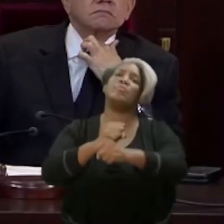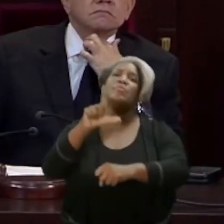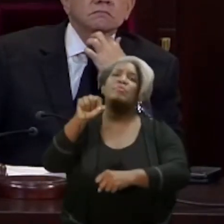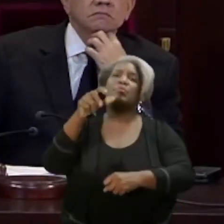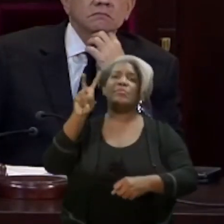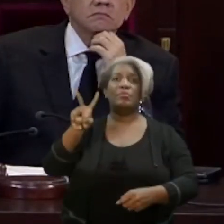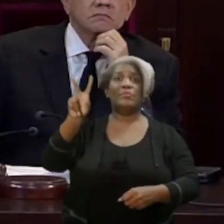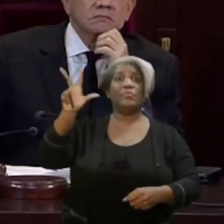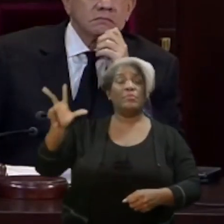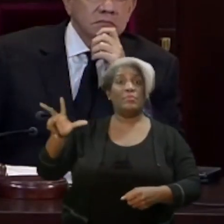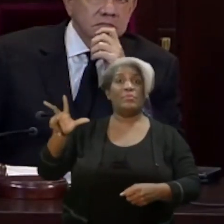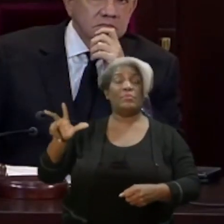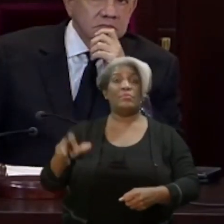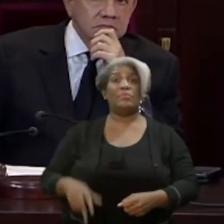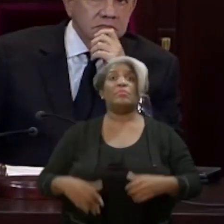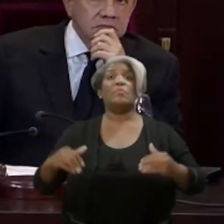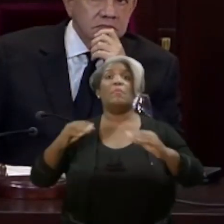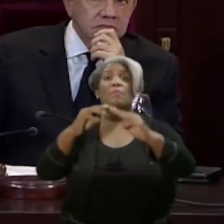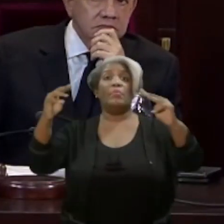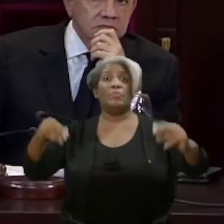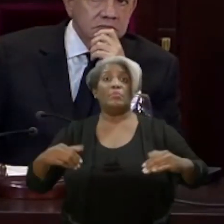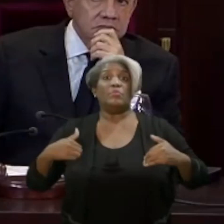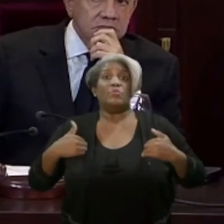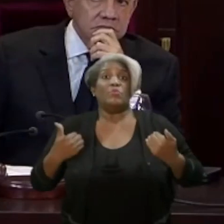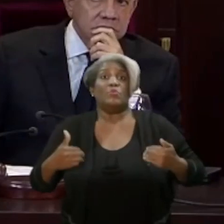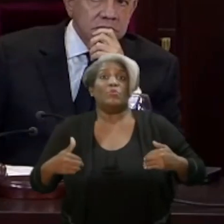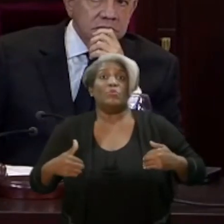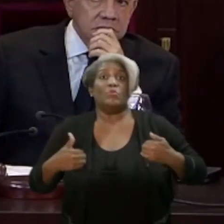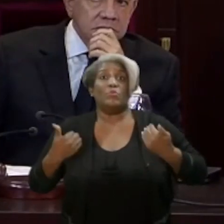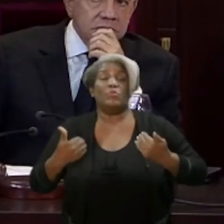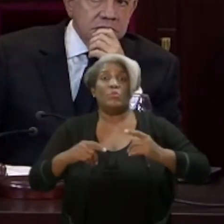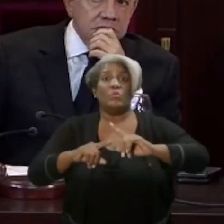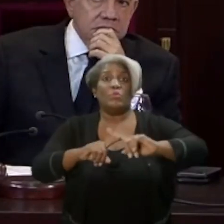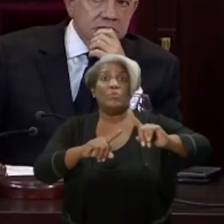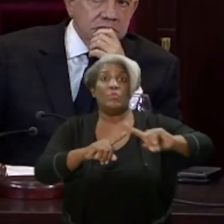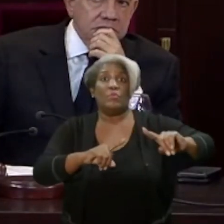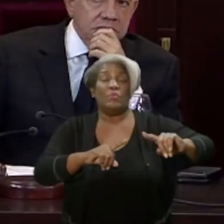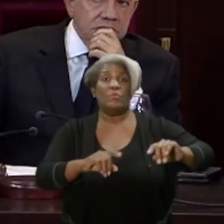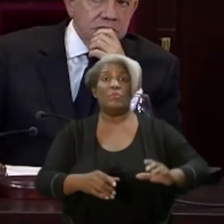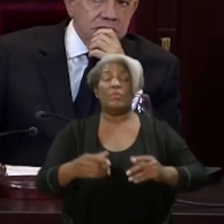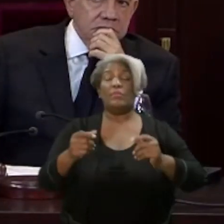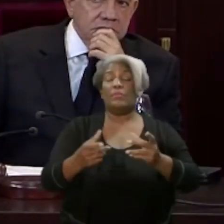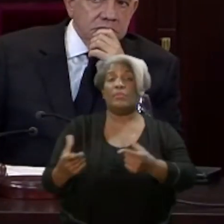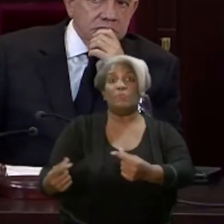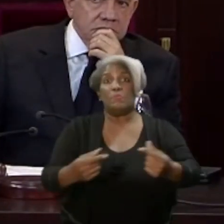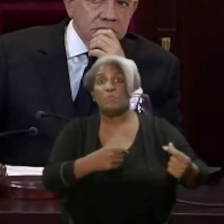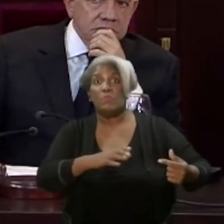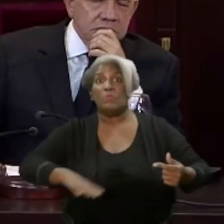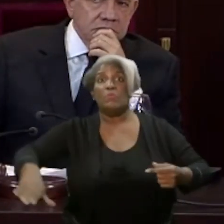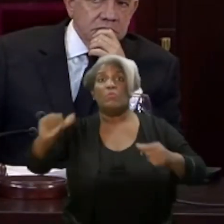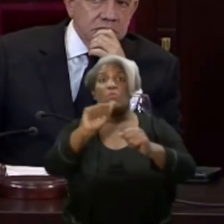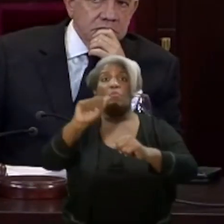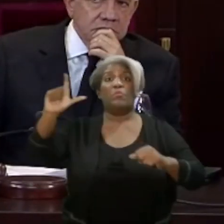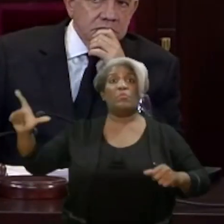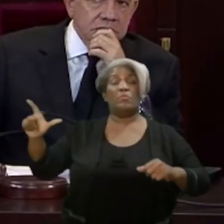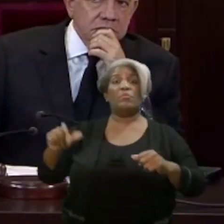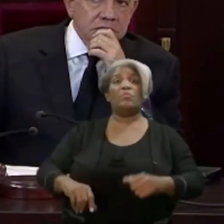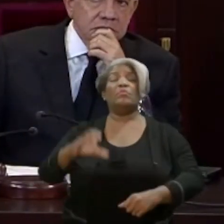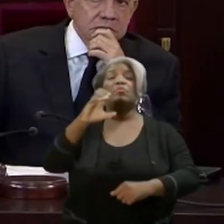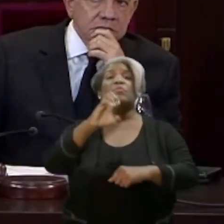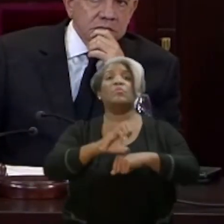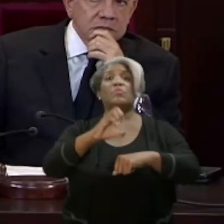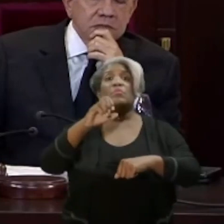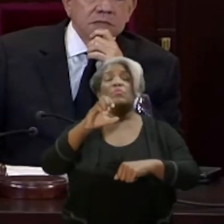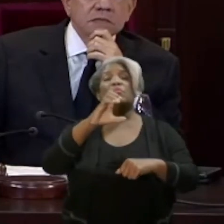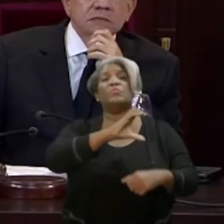la Juventud llevó a cabo 8 ferias de emprendimiento y juventud en las localidades de Los Alcarrizos, Cristo Rey, Baní, Mau, Higüey,